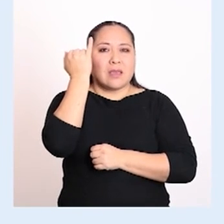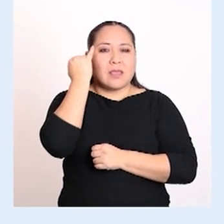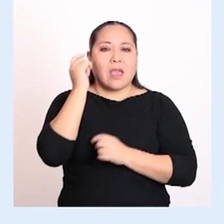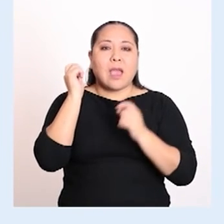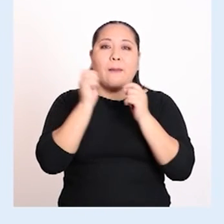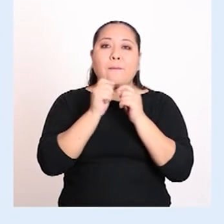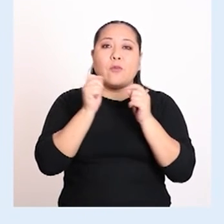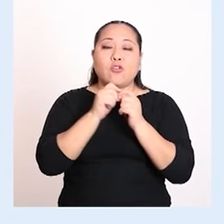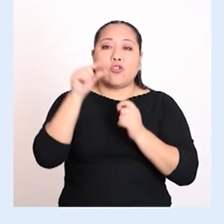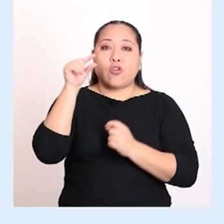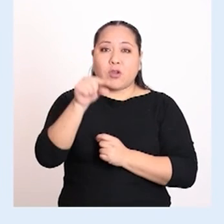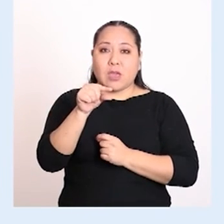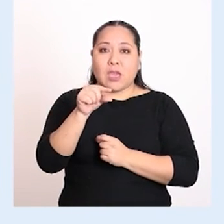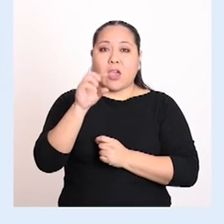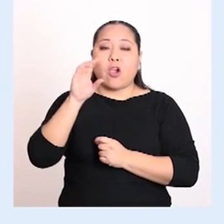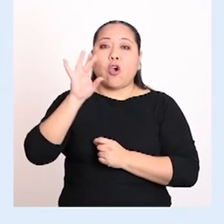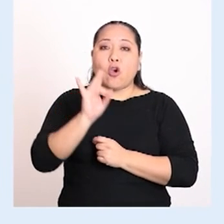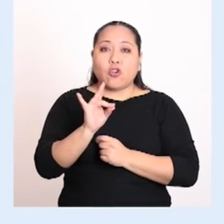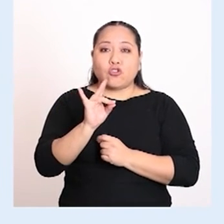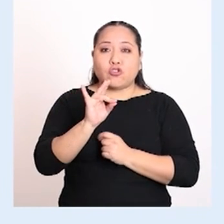lógica, el punto G